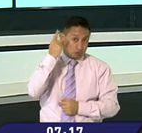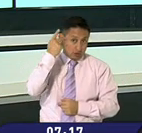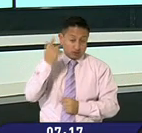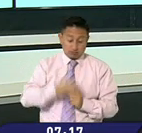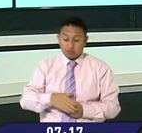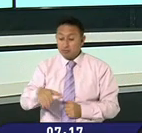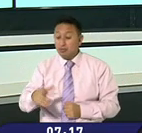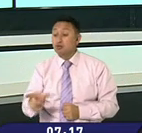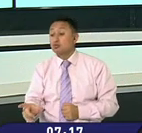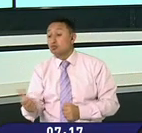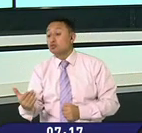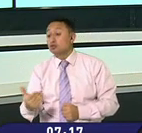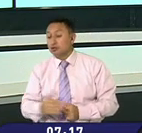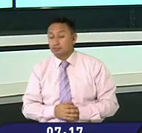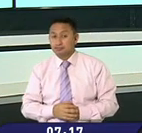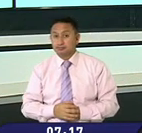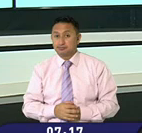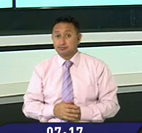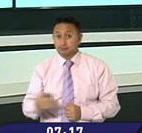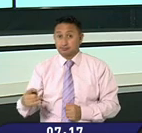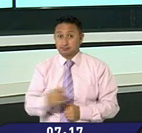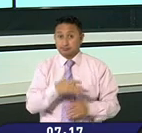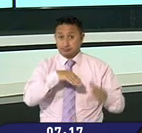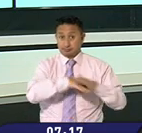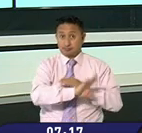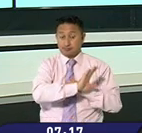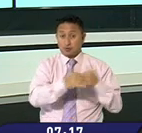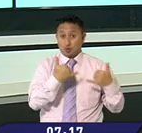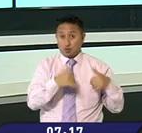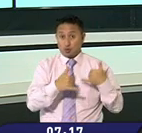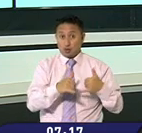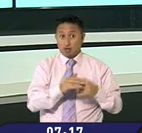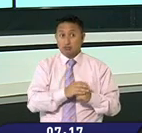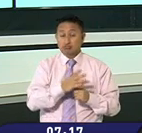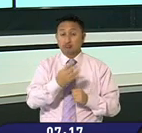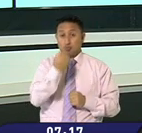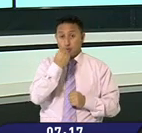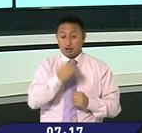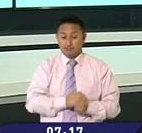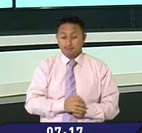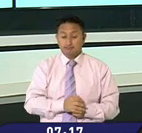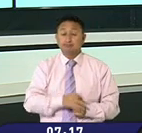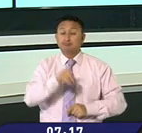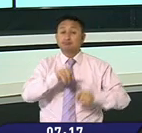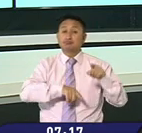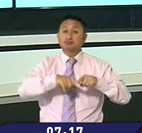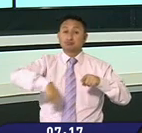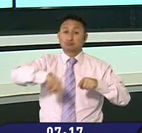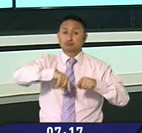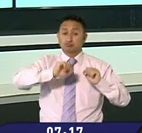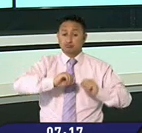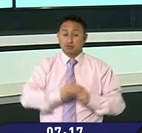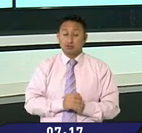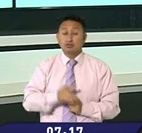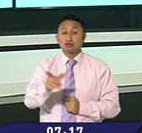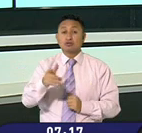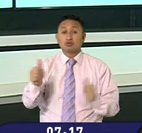plaza de comidas o a los juegos infantiles. En algunos establecimientos también piden la cédula de identidad.